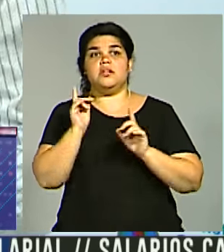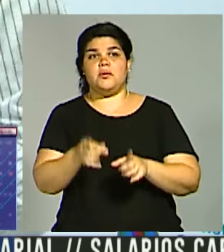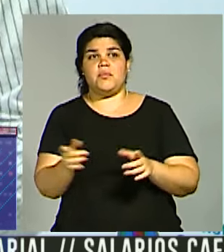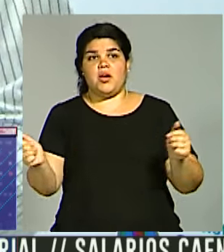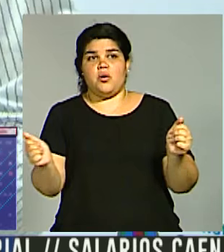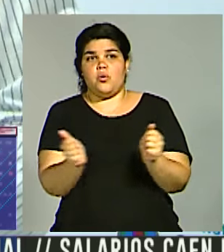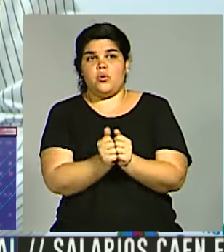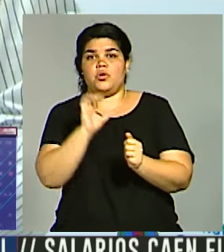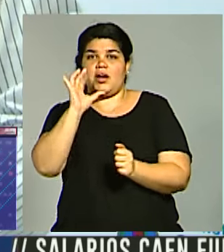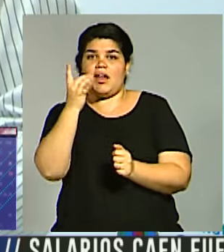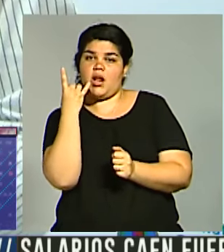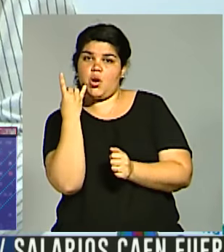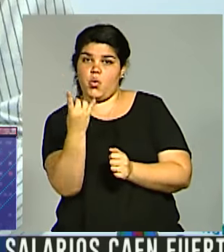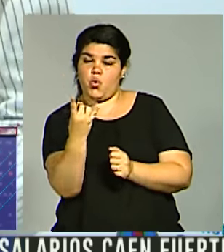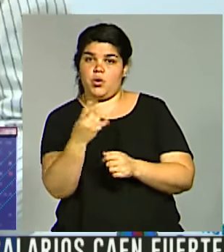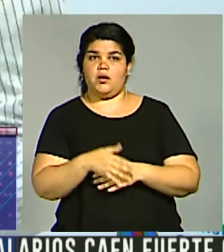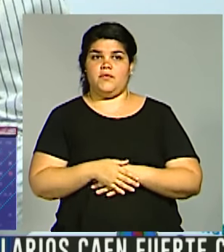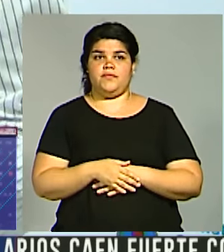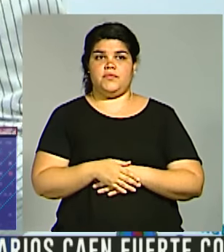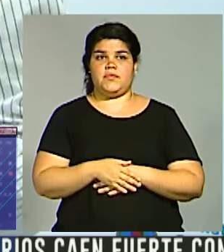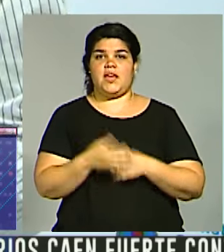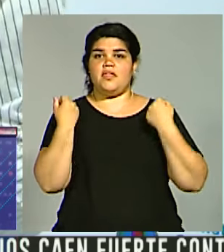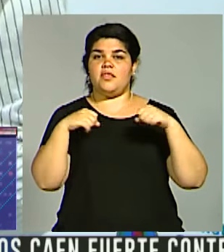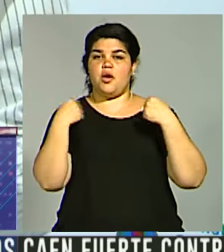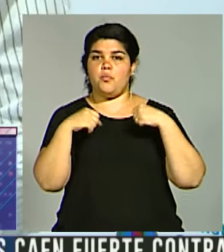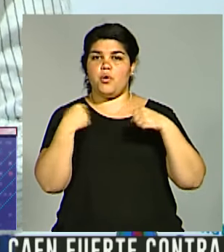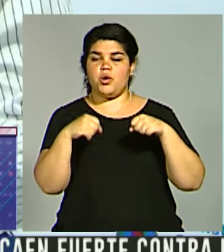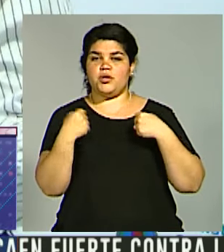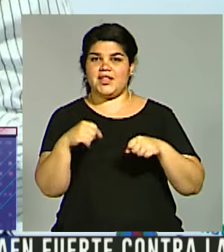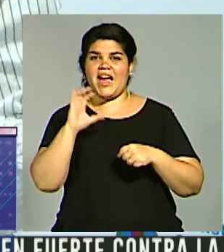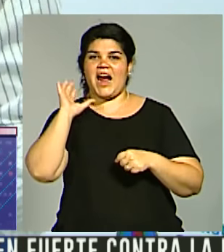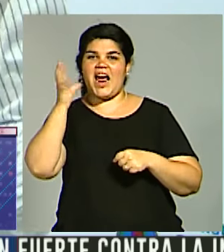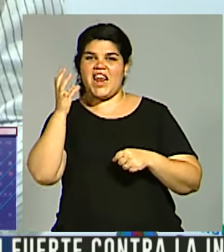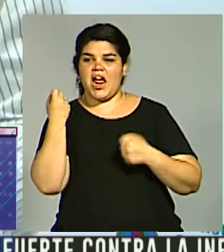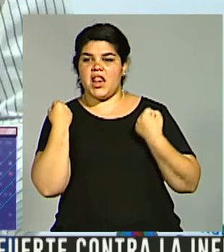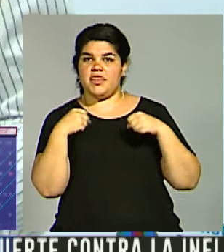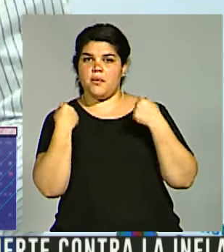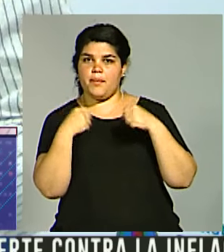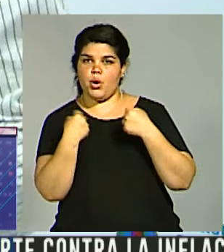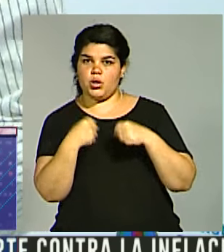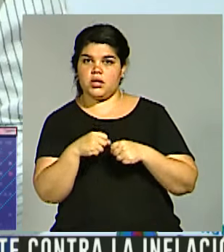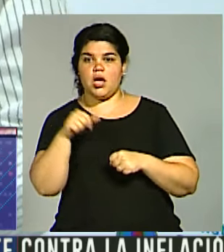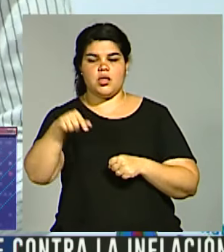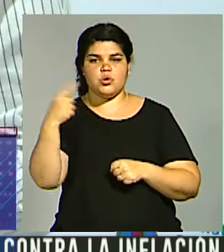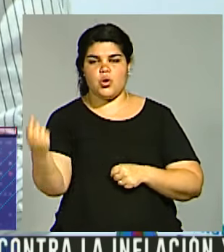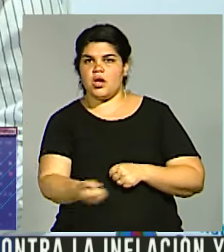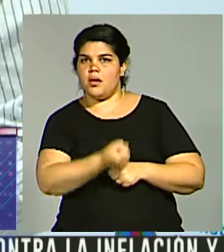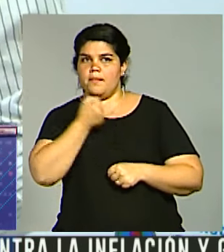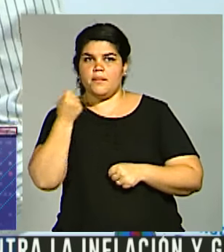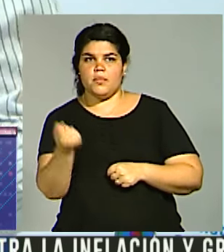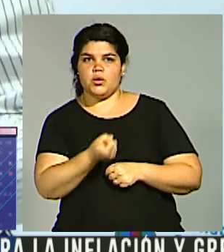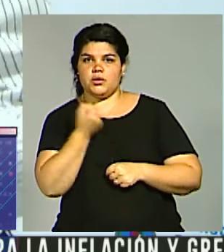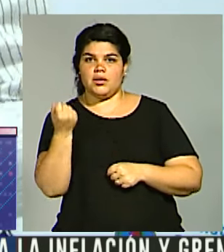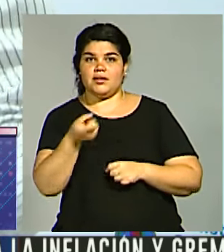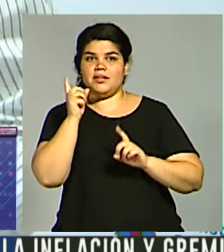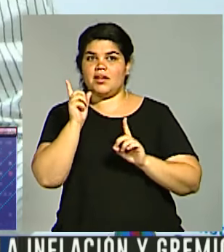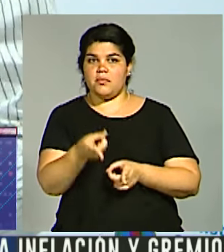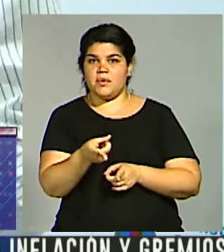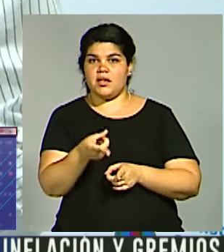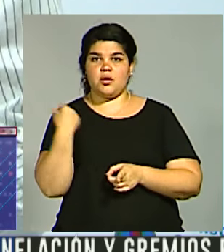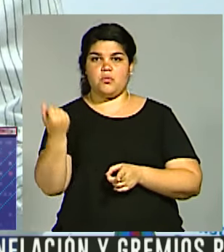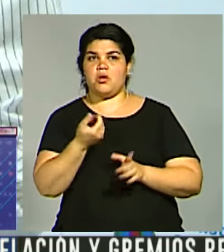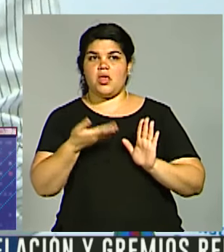con Señalú del canal deportivo, lo cual para nosotros también es fundamental. También vale el término poner en